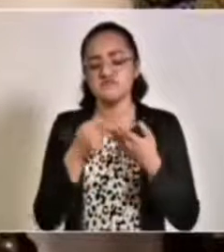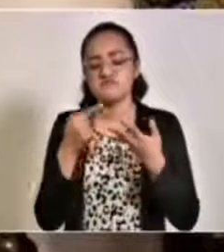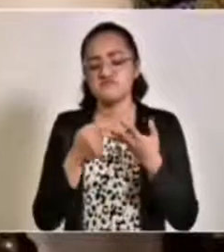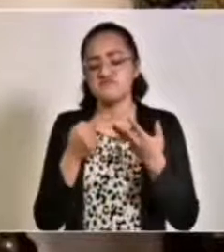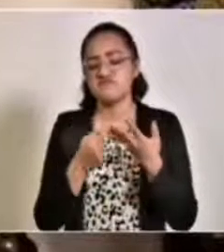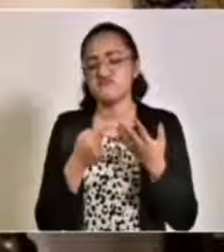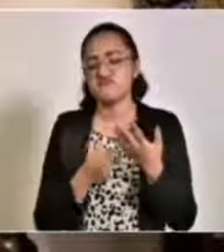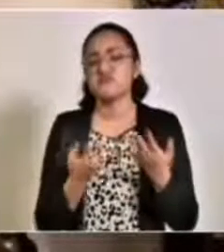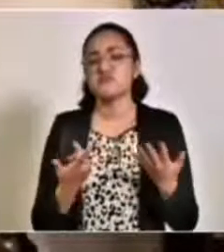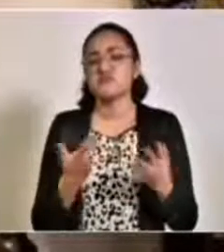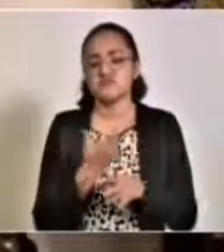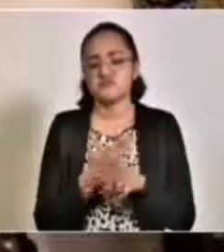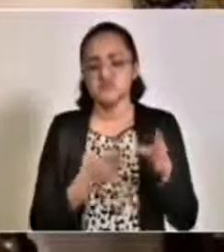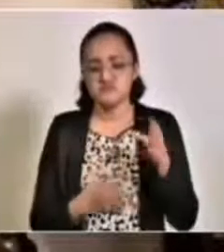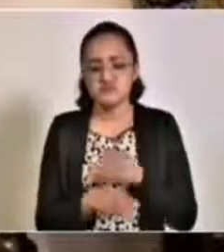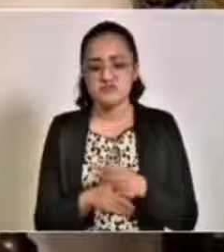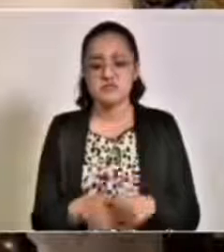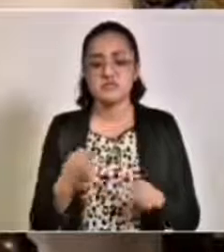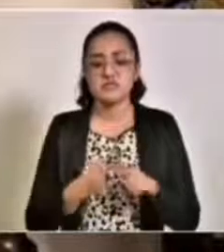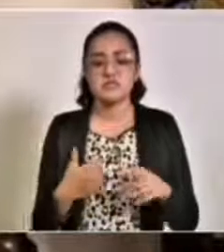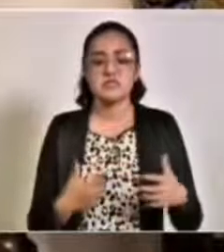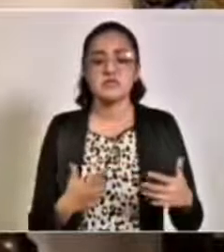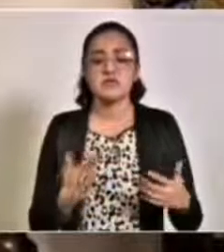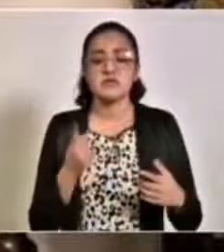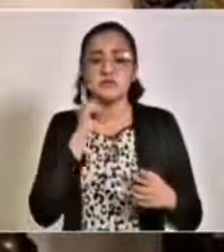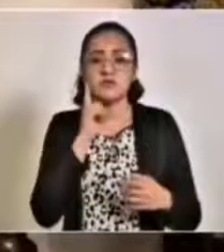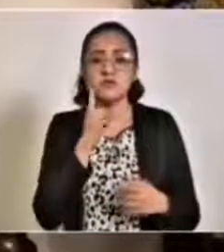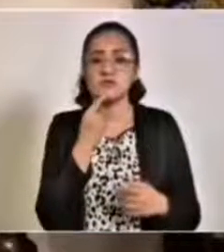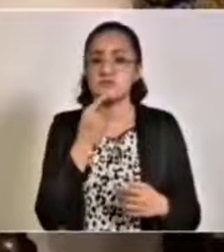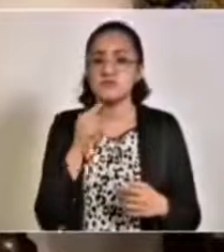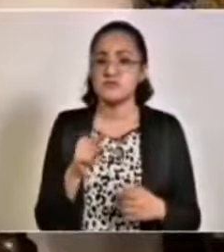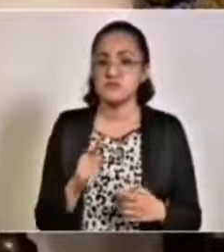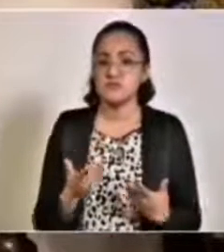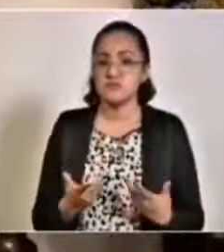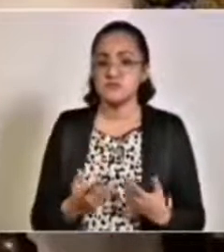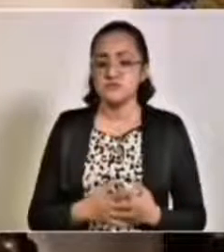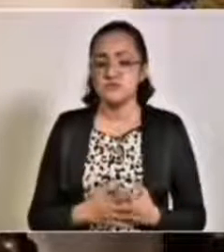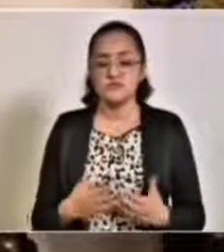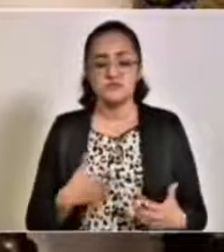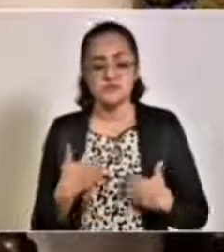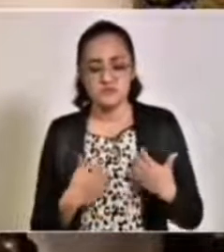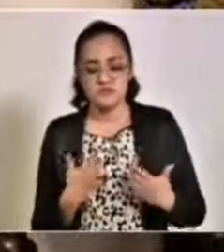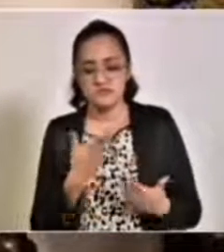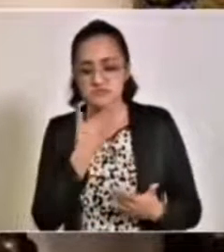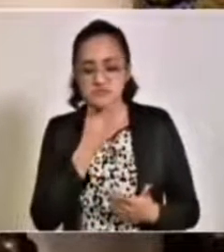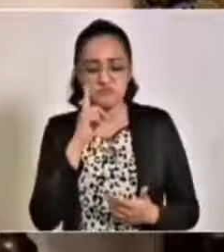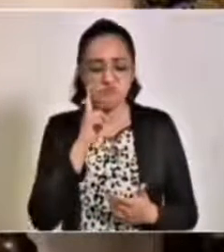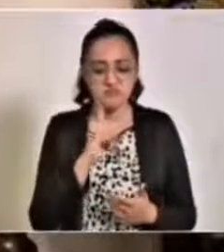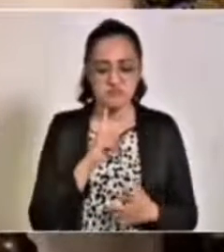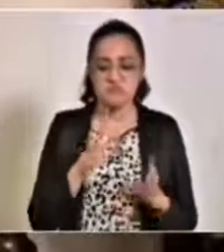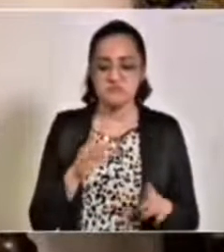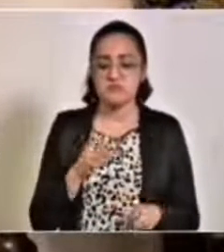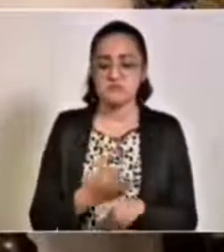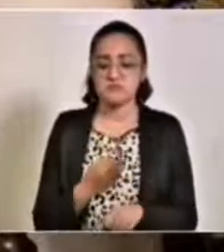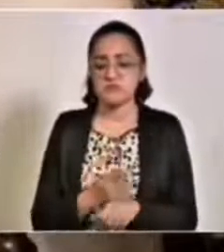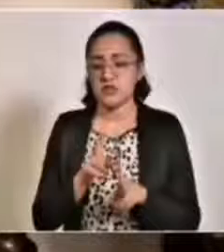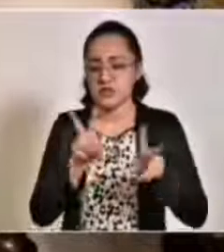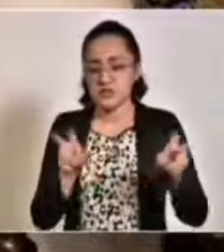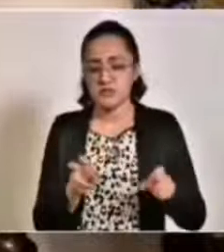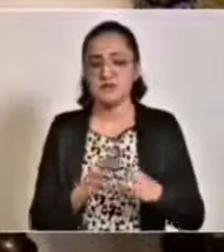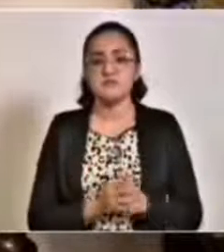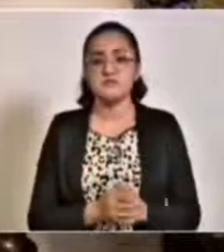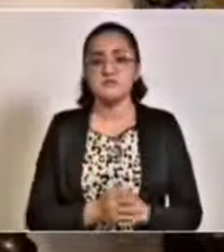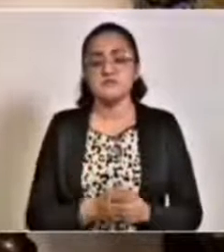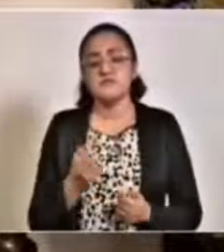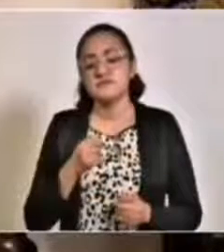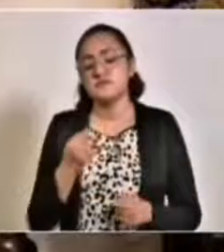señalamientos de las quejosas y los quejosos en este tema.